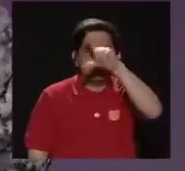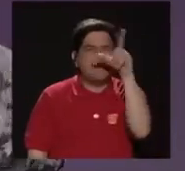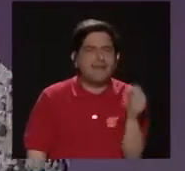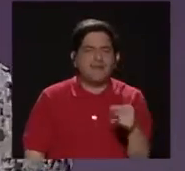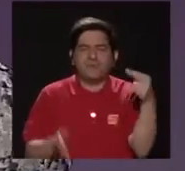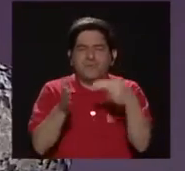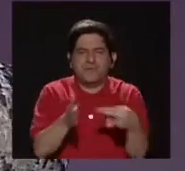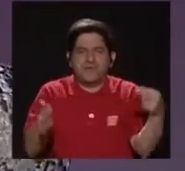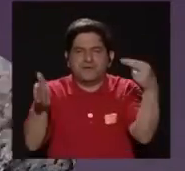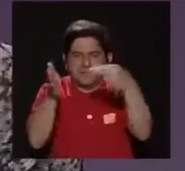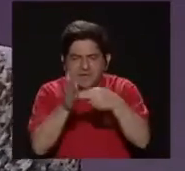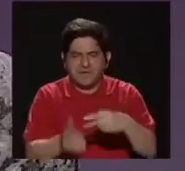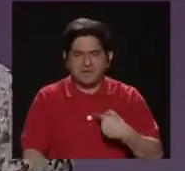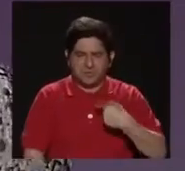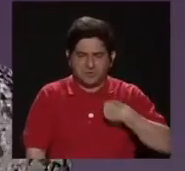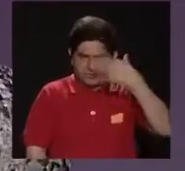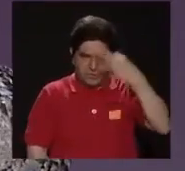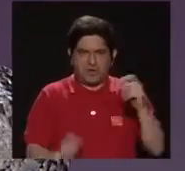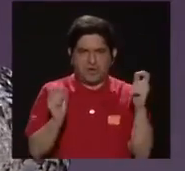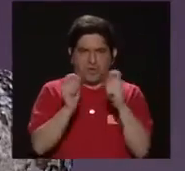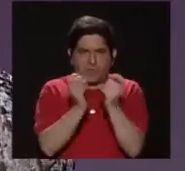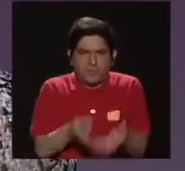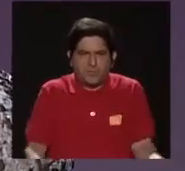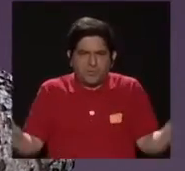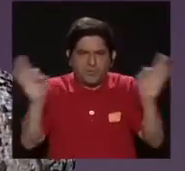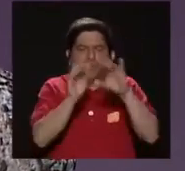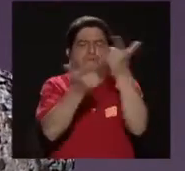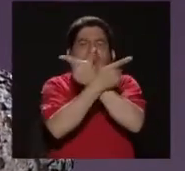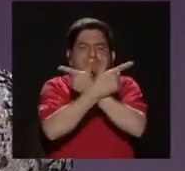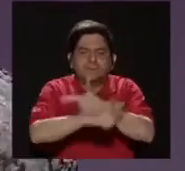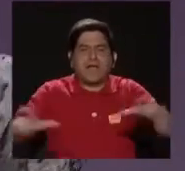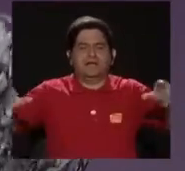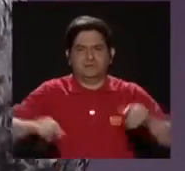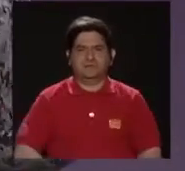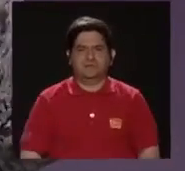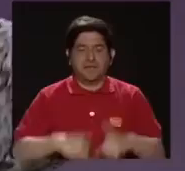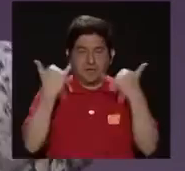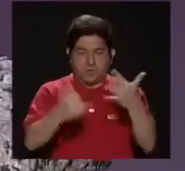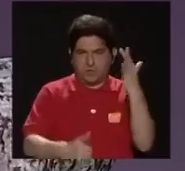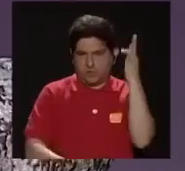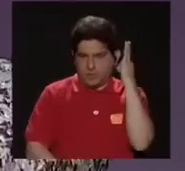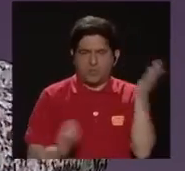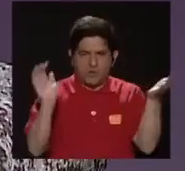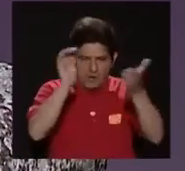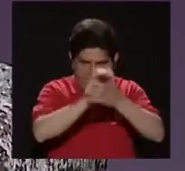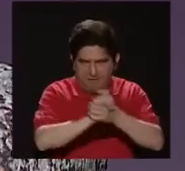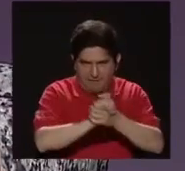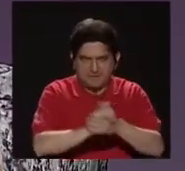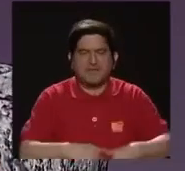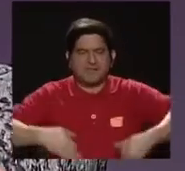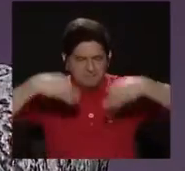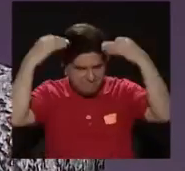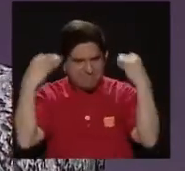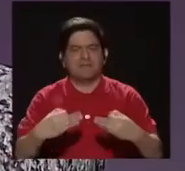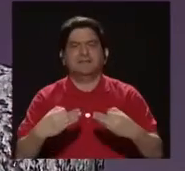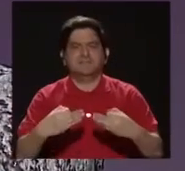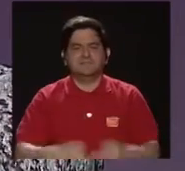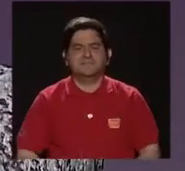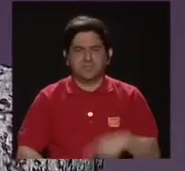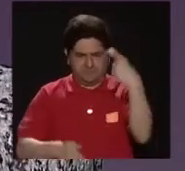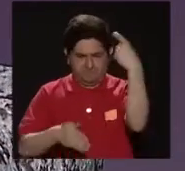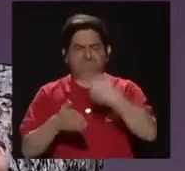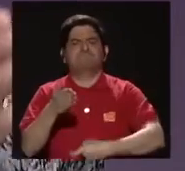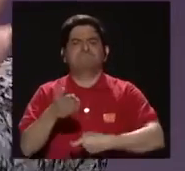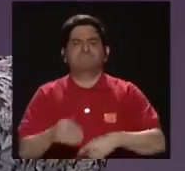en el momento, para mí, culminante de la liberación, que es cuando esta mujer casada toma una decisión radical